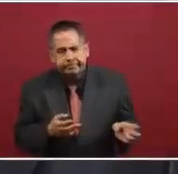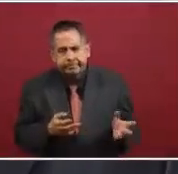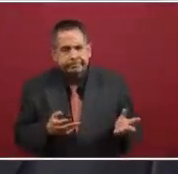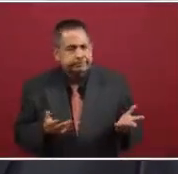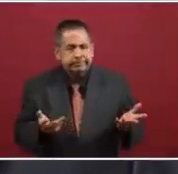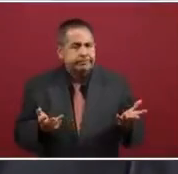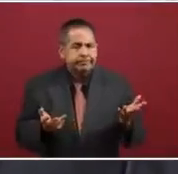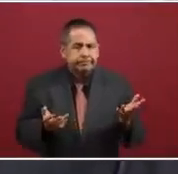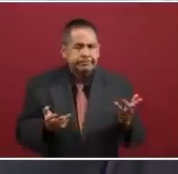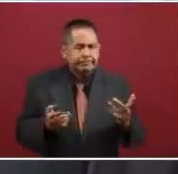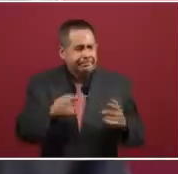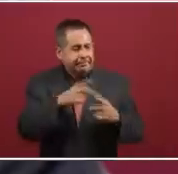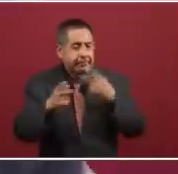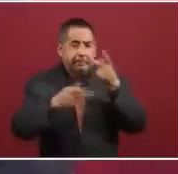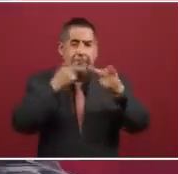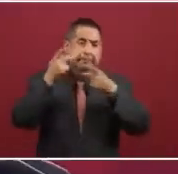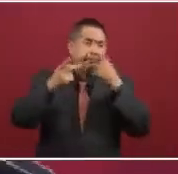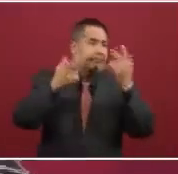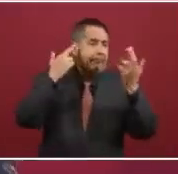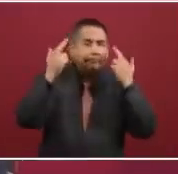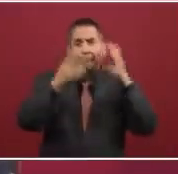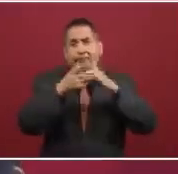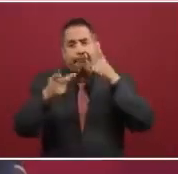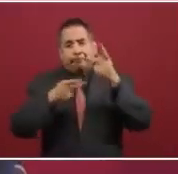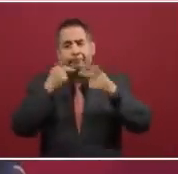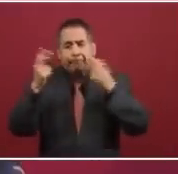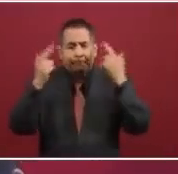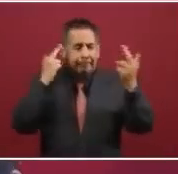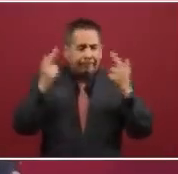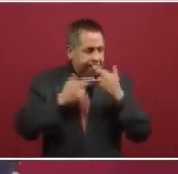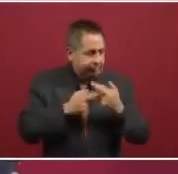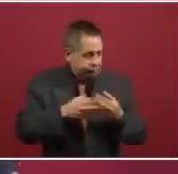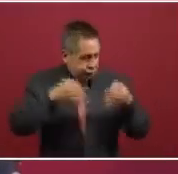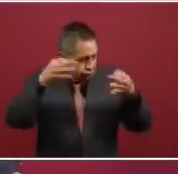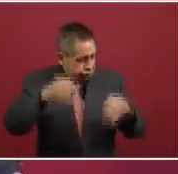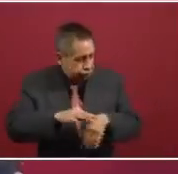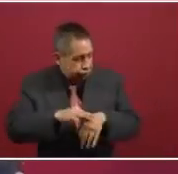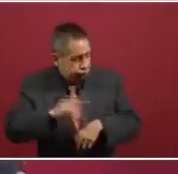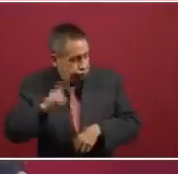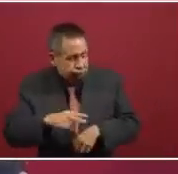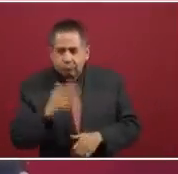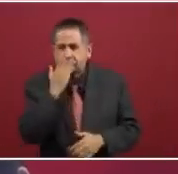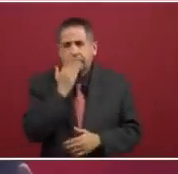Muchos ruidos y pocas nueces.